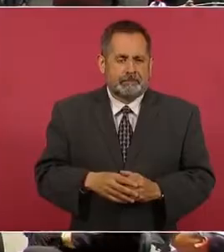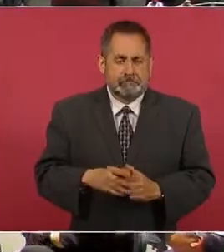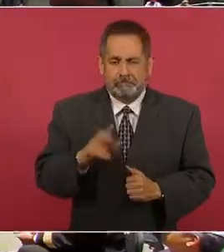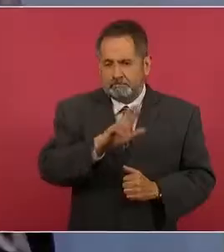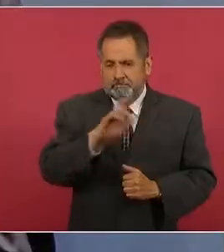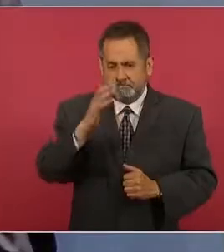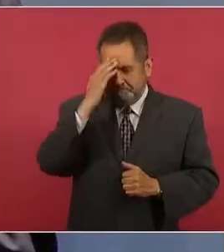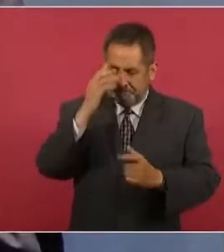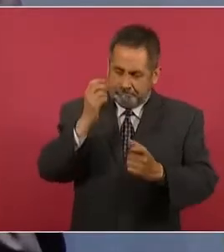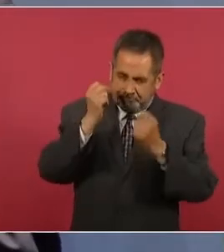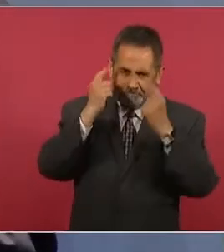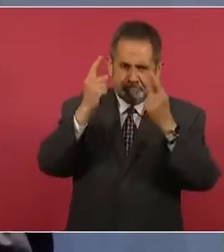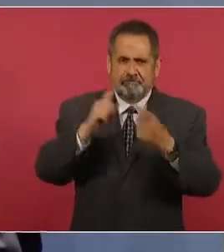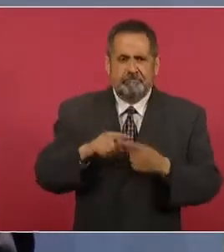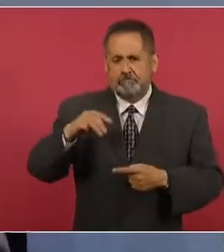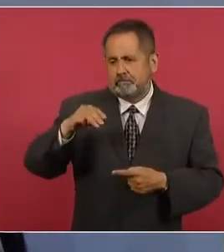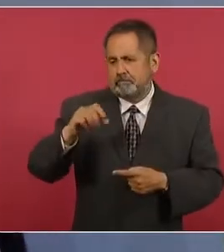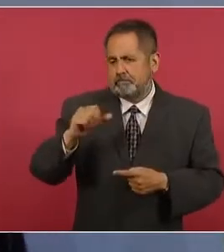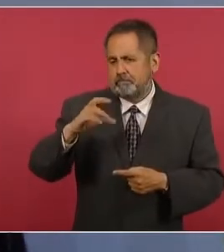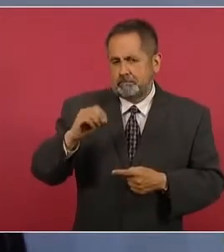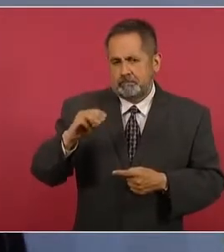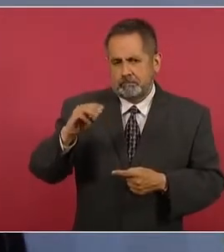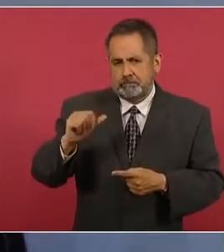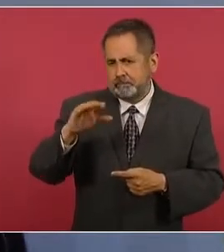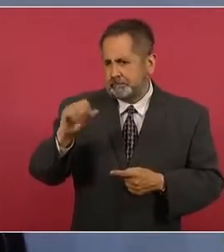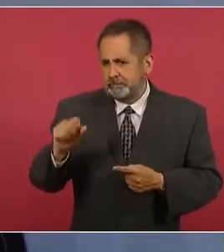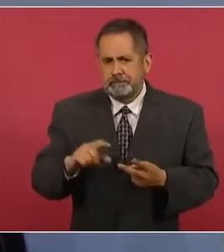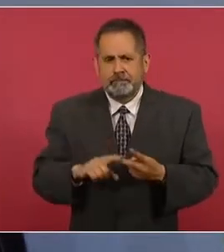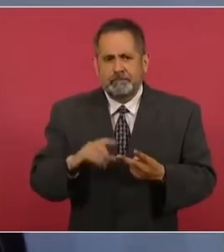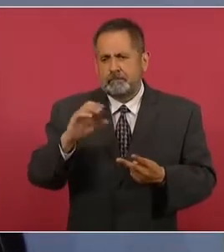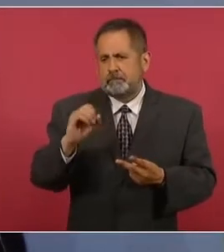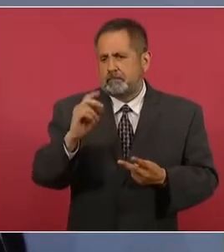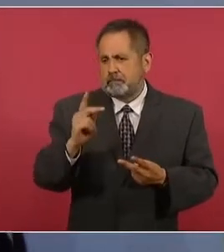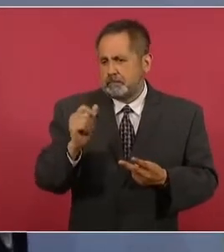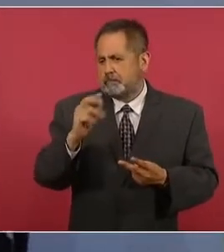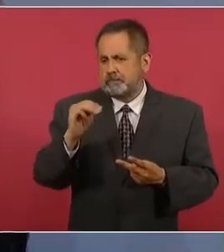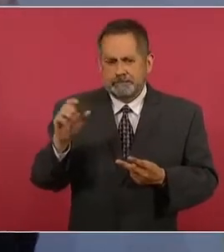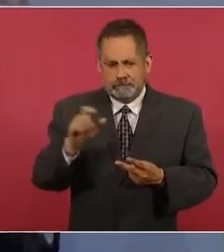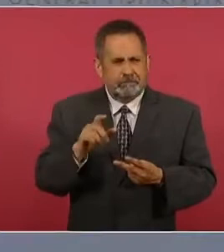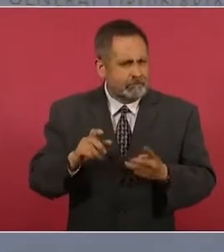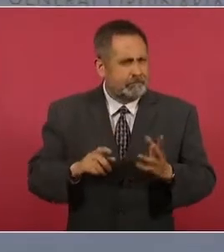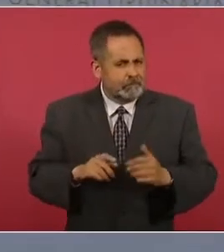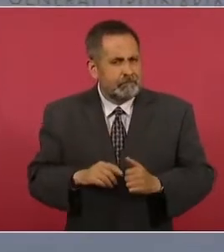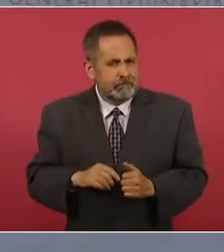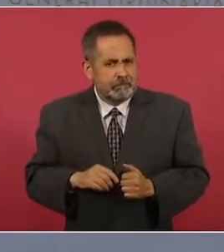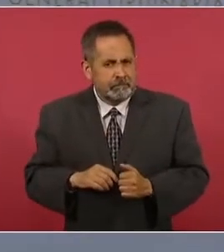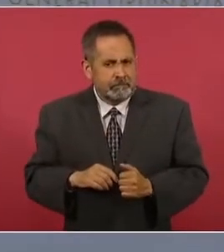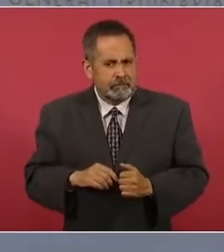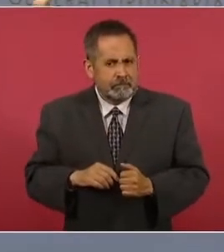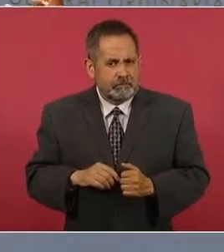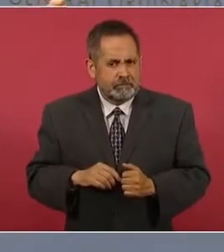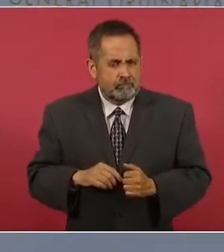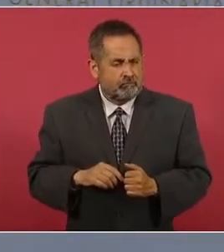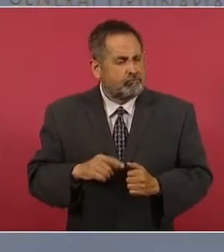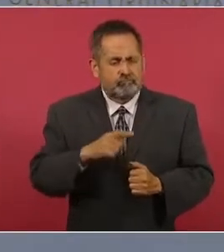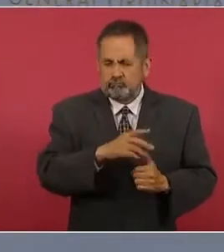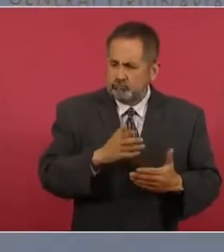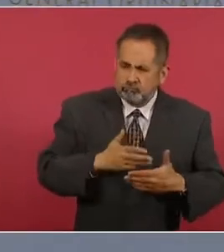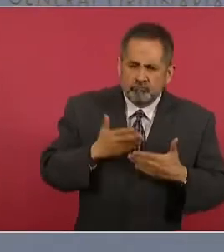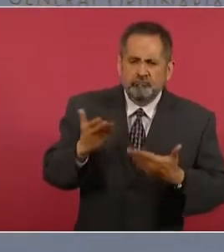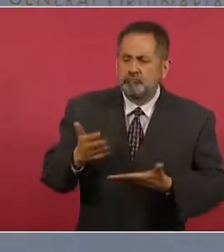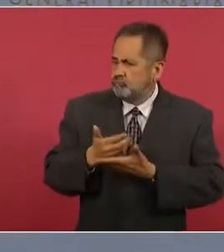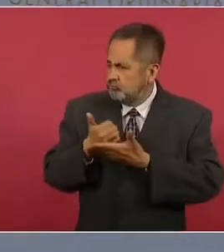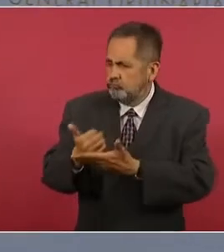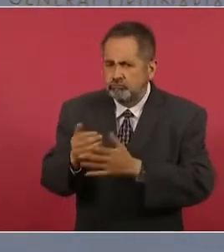reconocer el apoyo de Mario Macías Robles, de Coparmex, esta disposición a